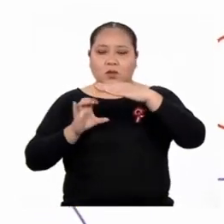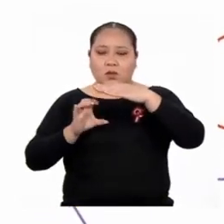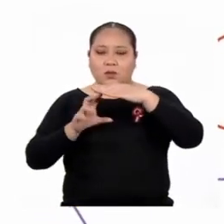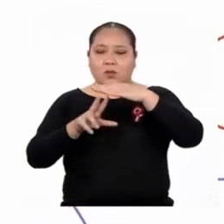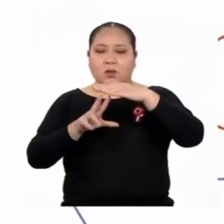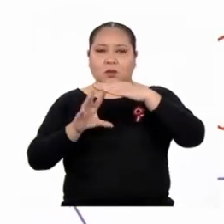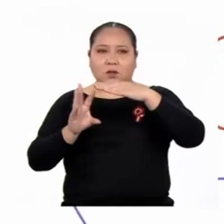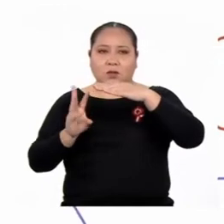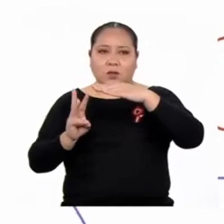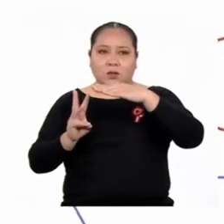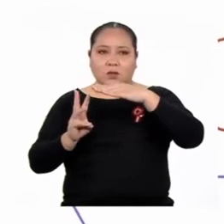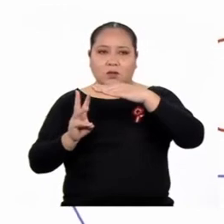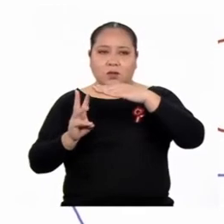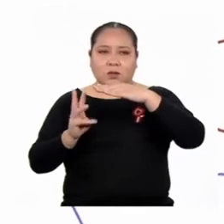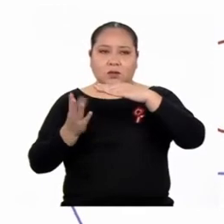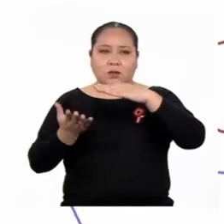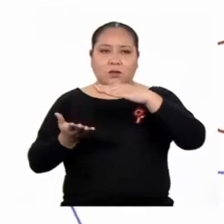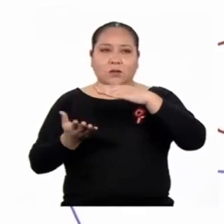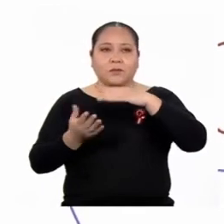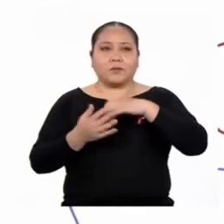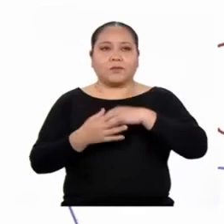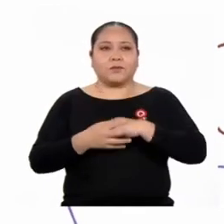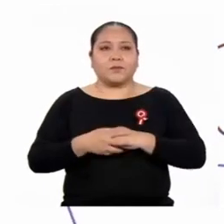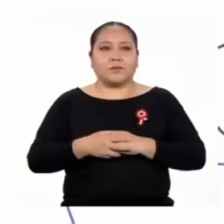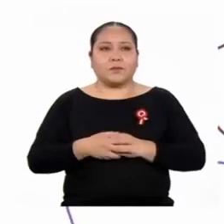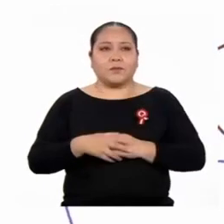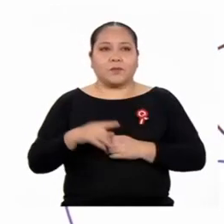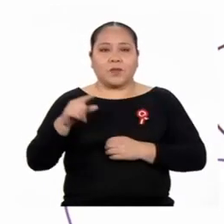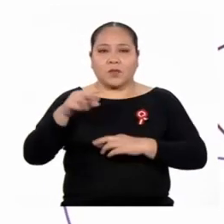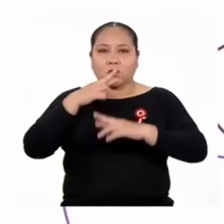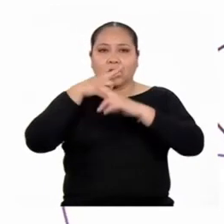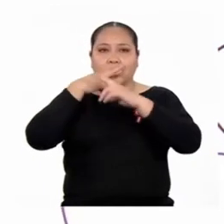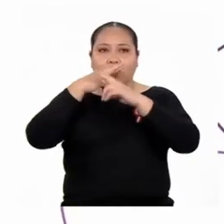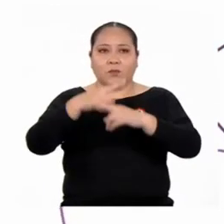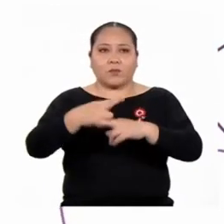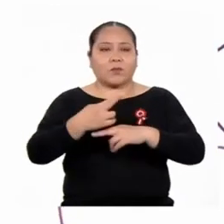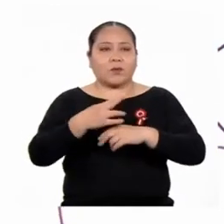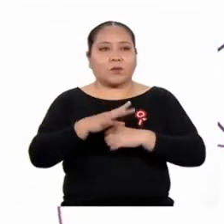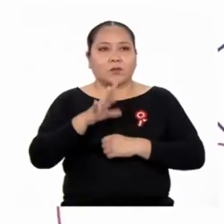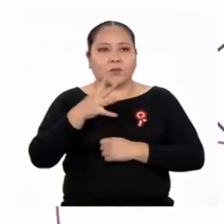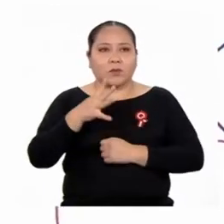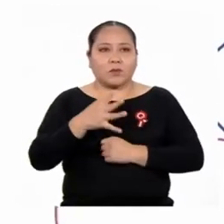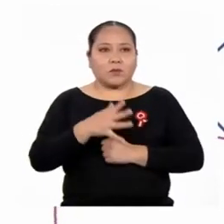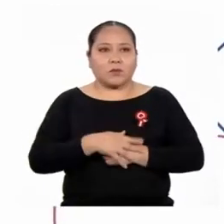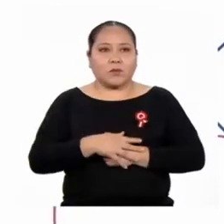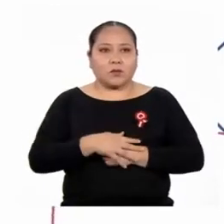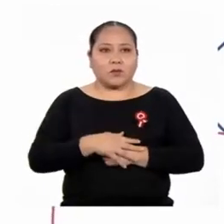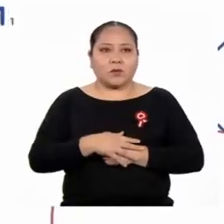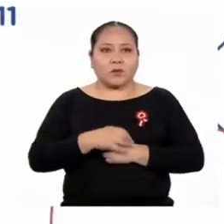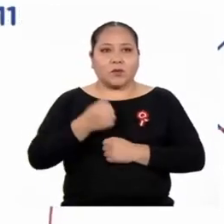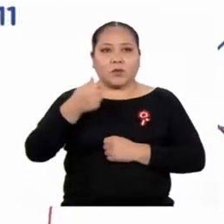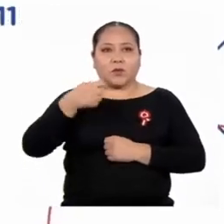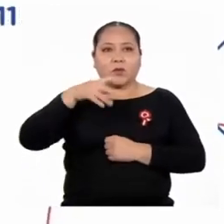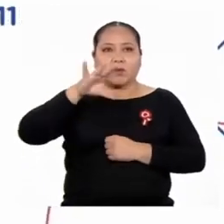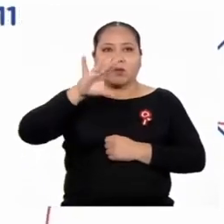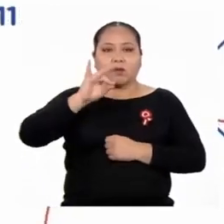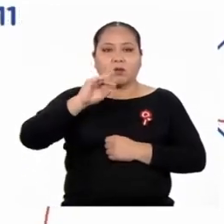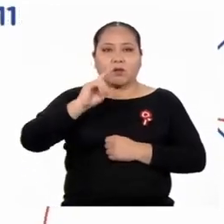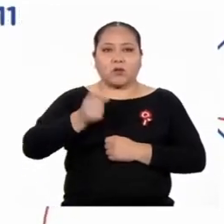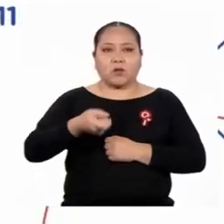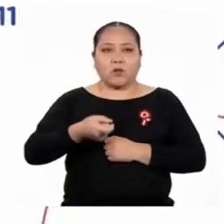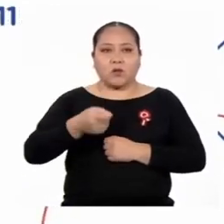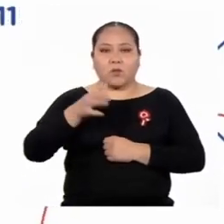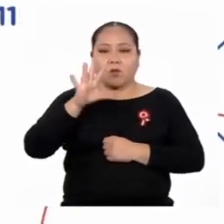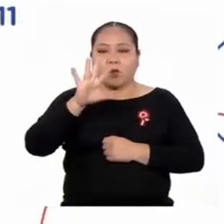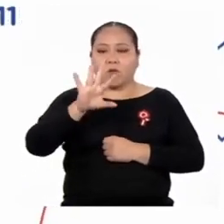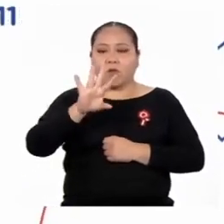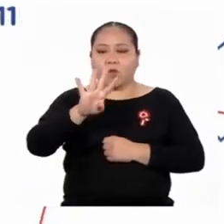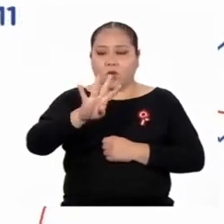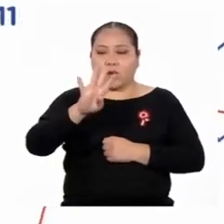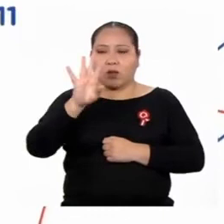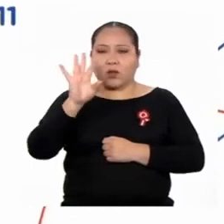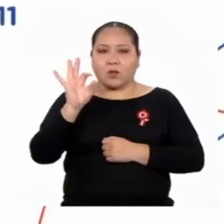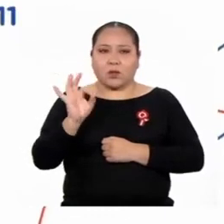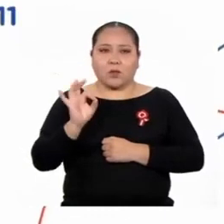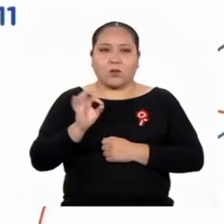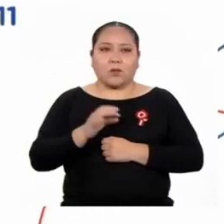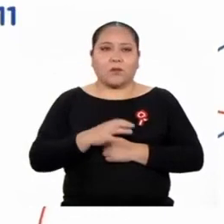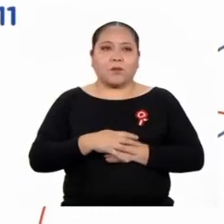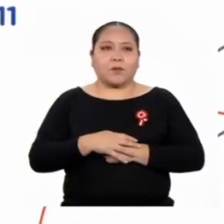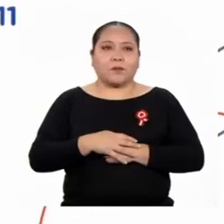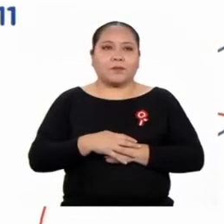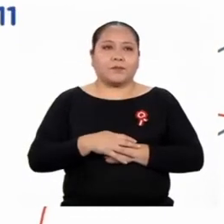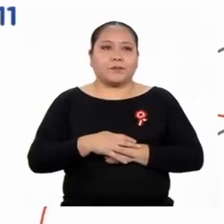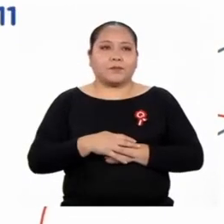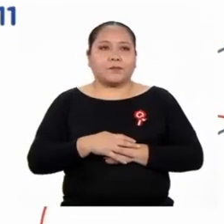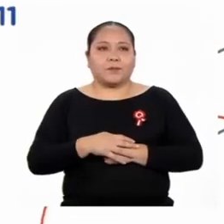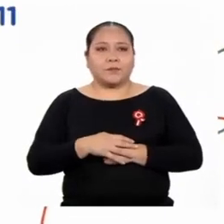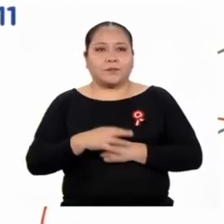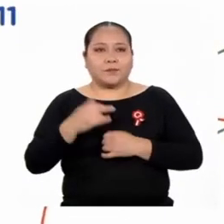2,4336 10 milésimos. Nos da como resultado aproximado 18,49.